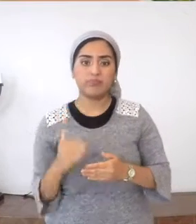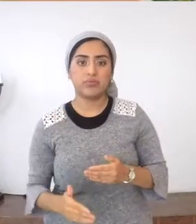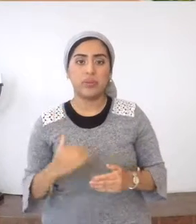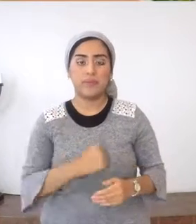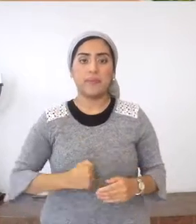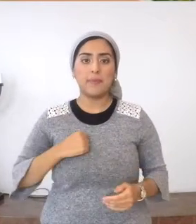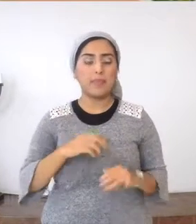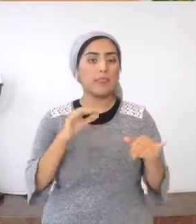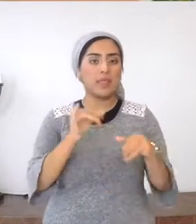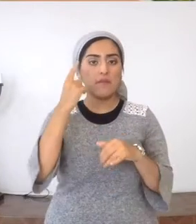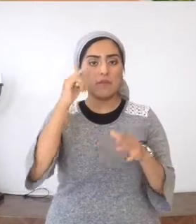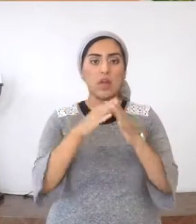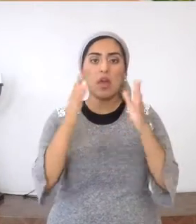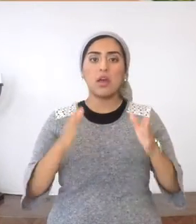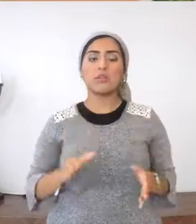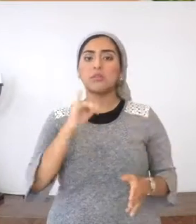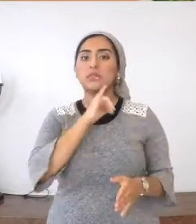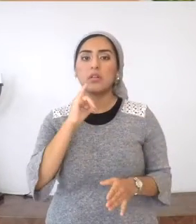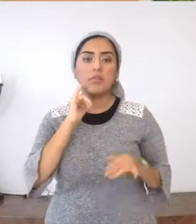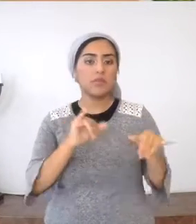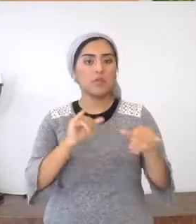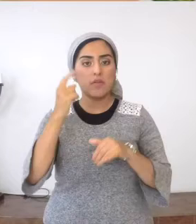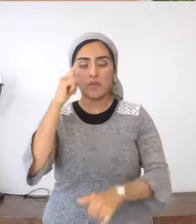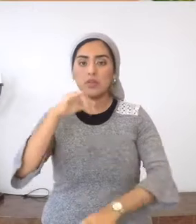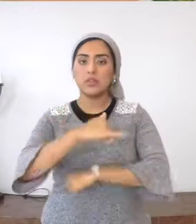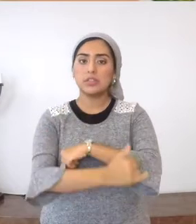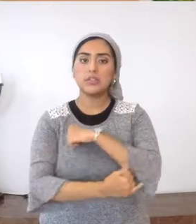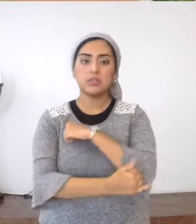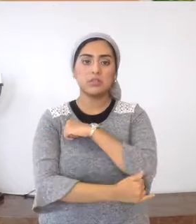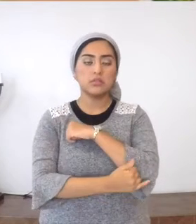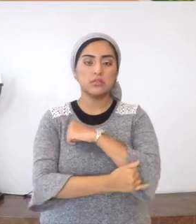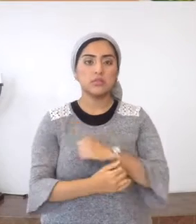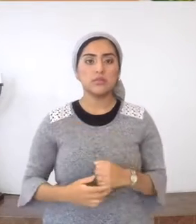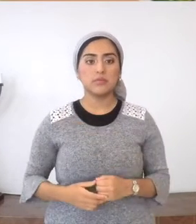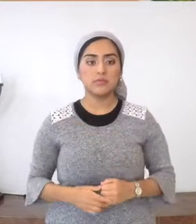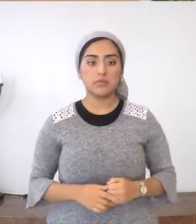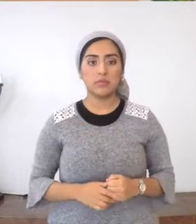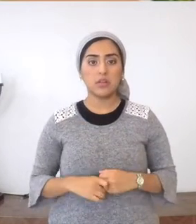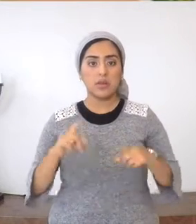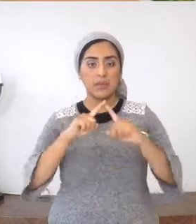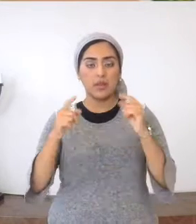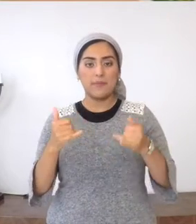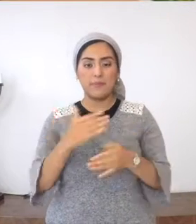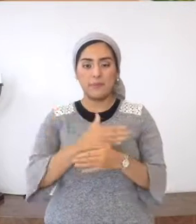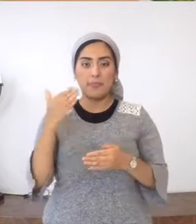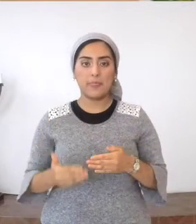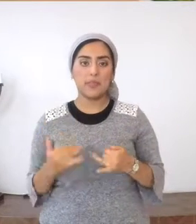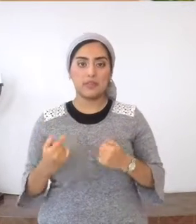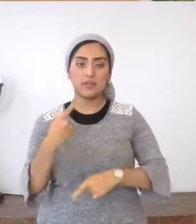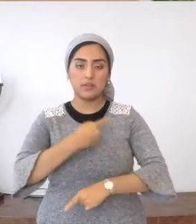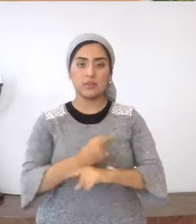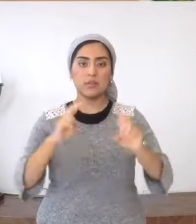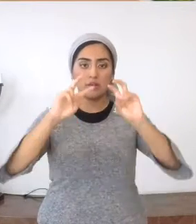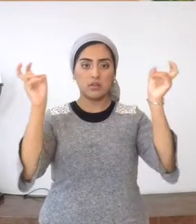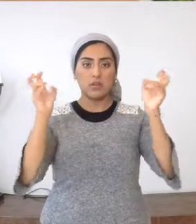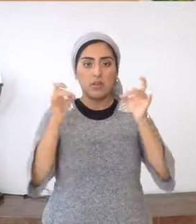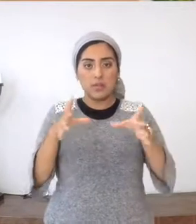Los juicios Van a empezar a caer Y pronto Pronto Será tarde Arrepiéntete Lo mismo para la casa de Israel Lo mismo para las naciones